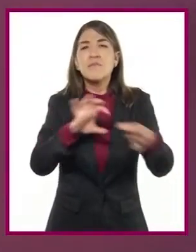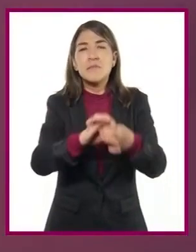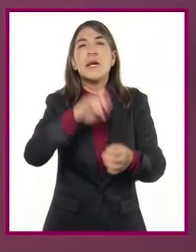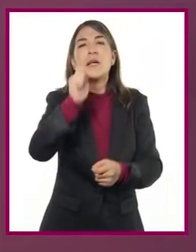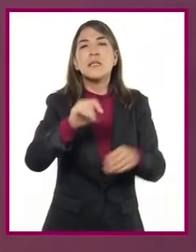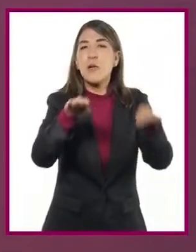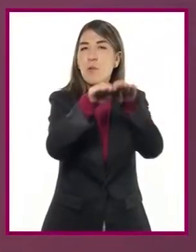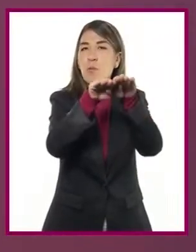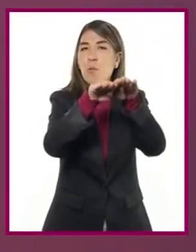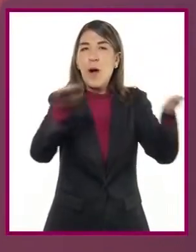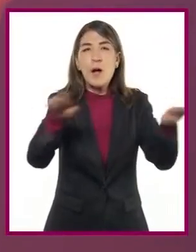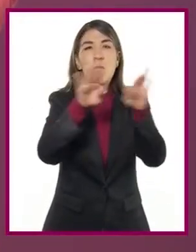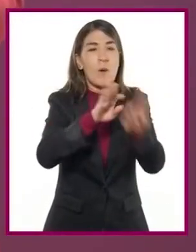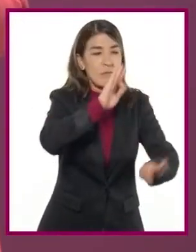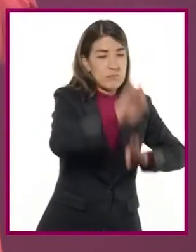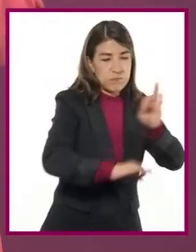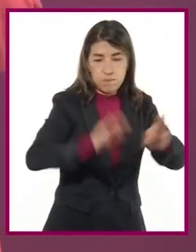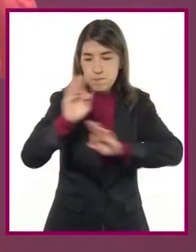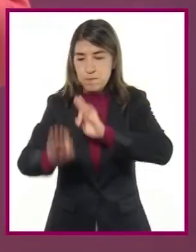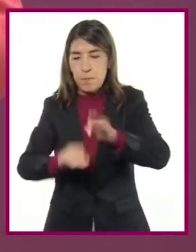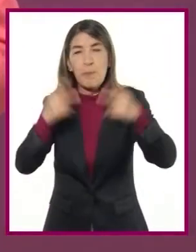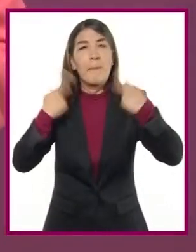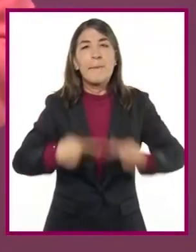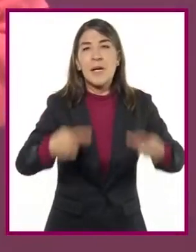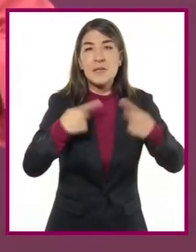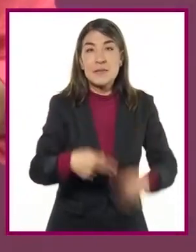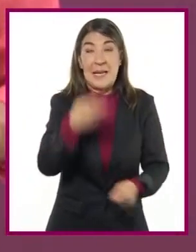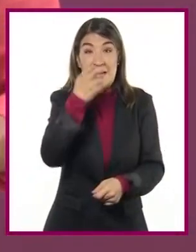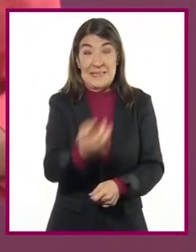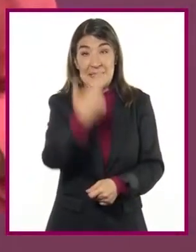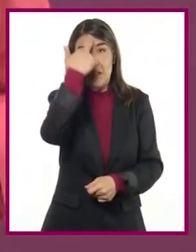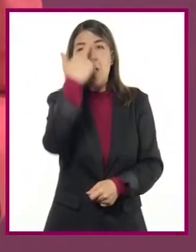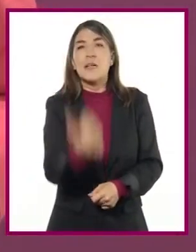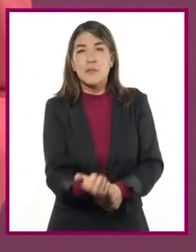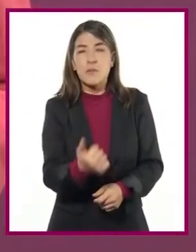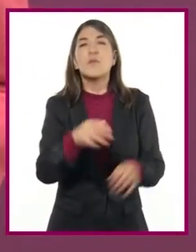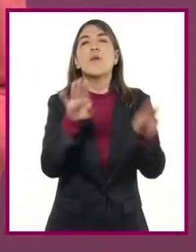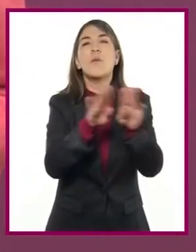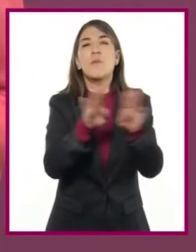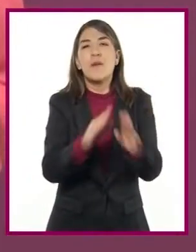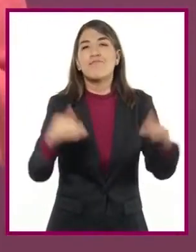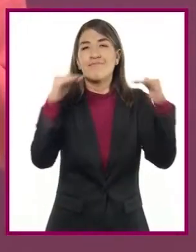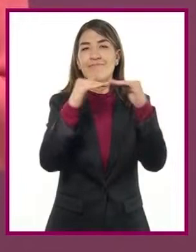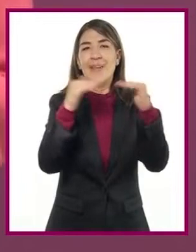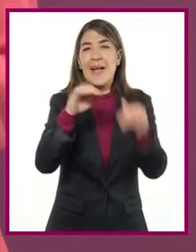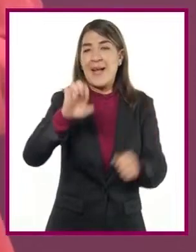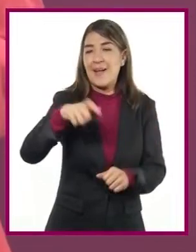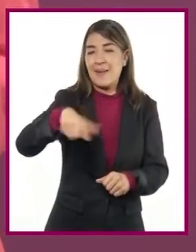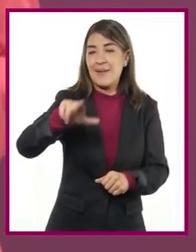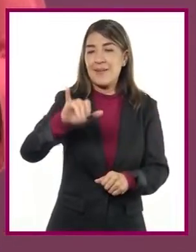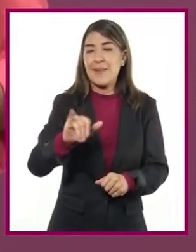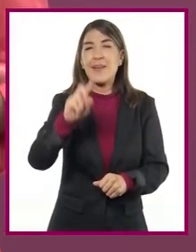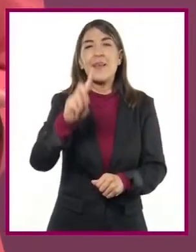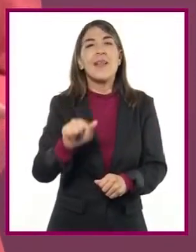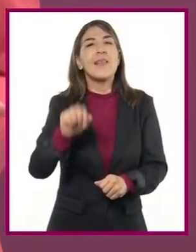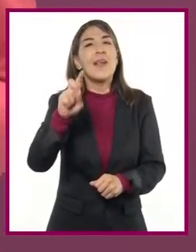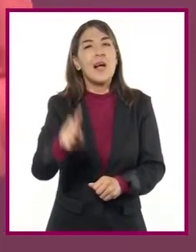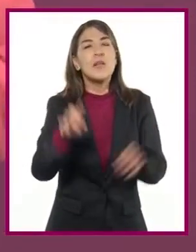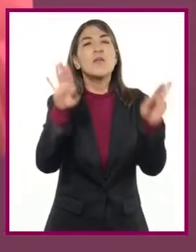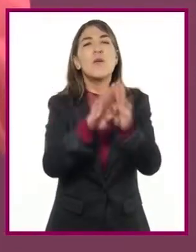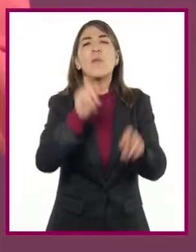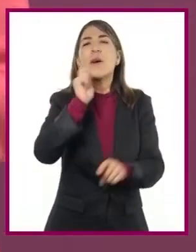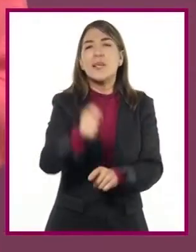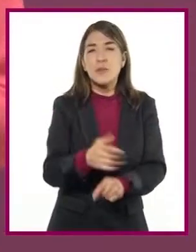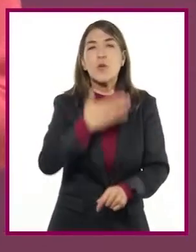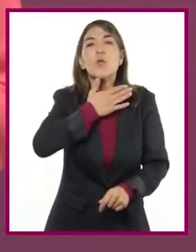la igualdad de trato para las partes y de ella se desprende la equidad, la cual se percibe como